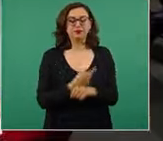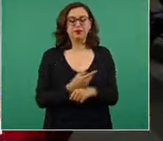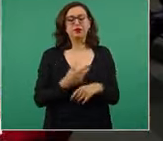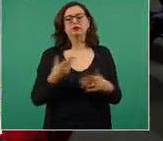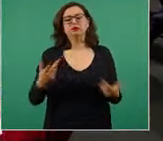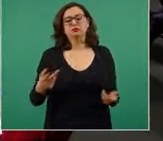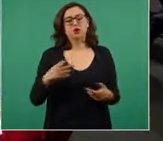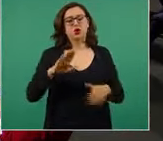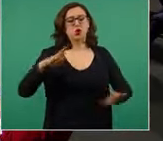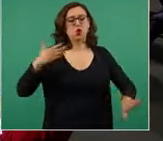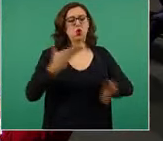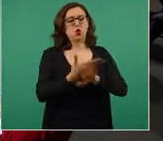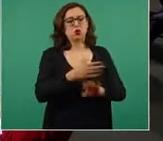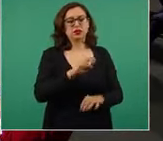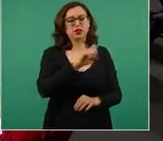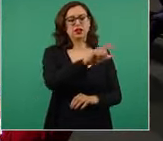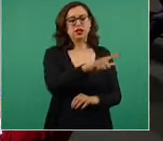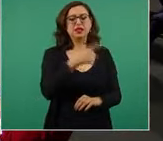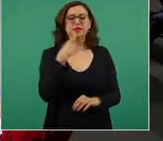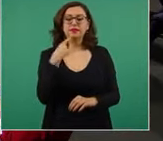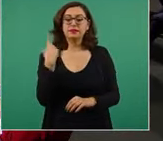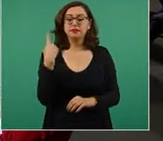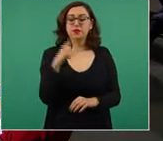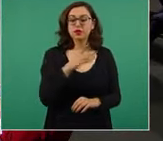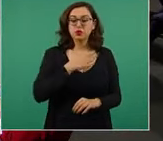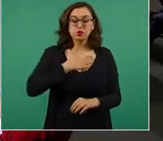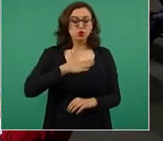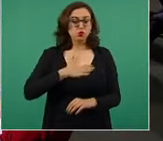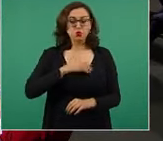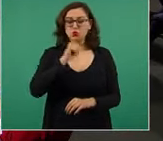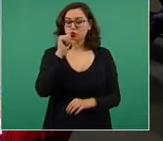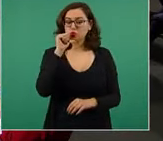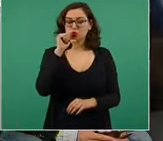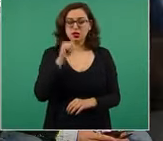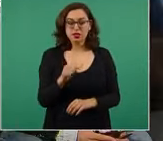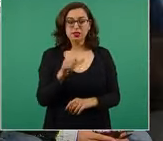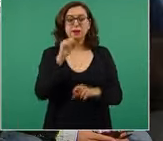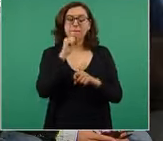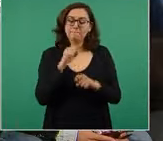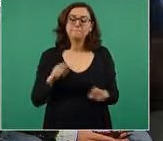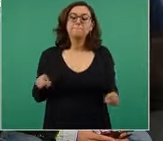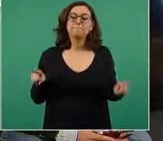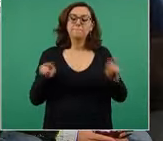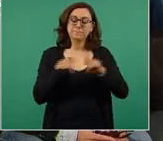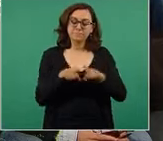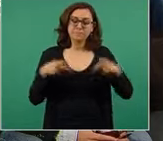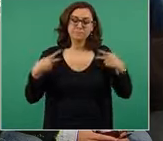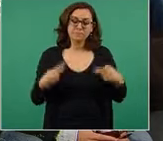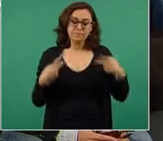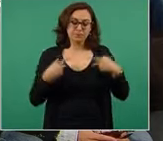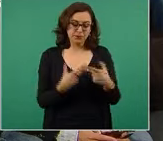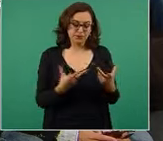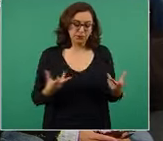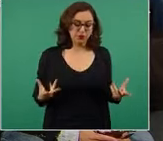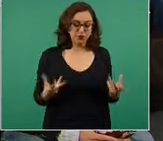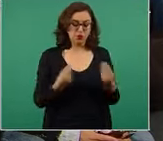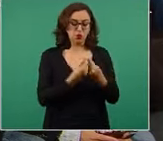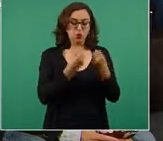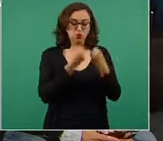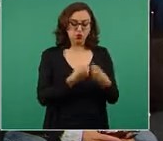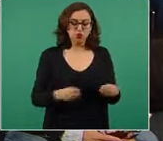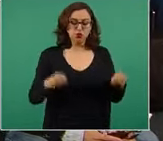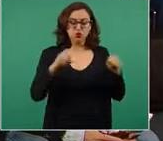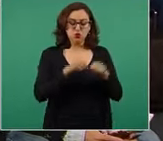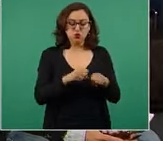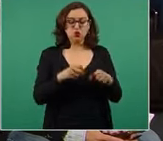injustamente y a él y a más de 100 de productores que están con él, bueno, que estaban con él porque ya se quedó casi sin gente, no tiene para